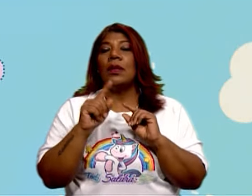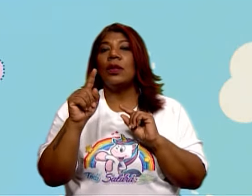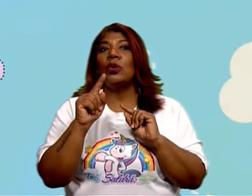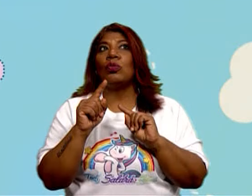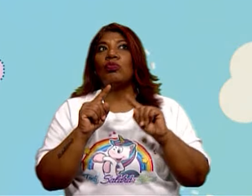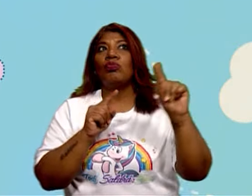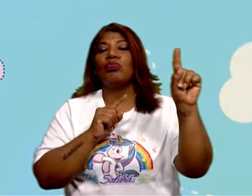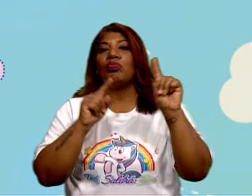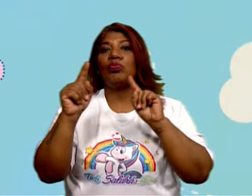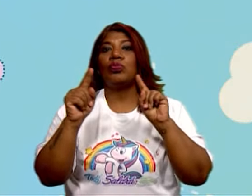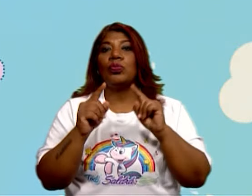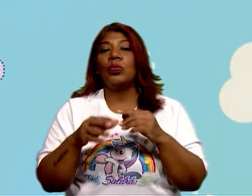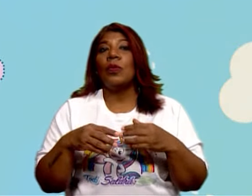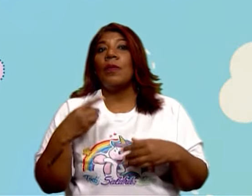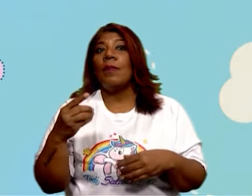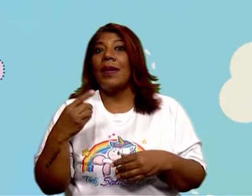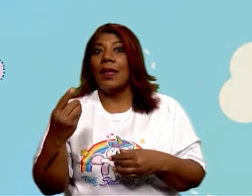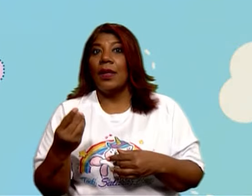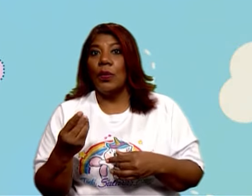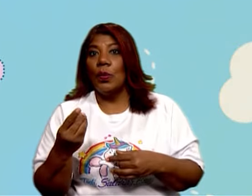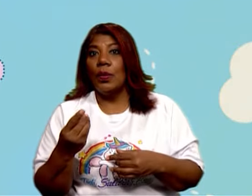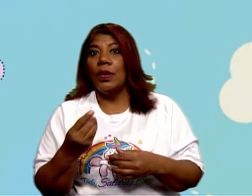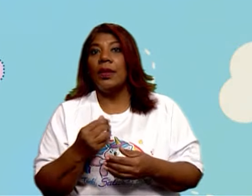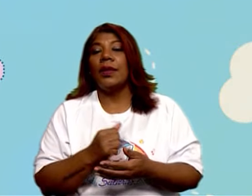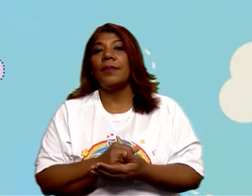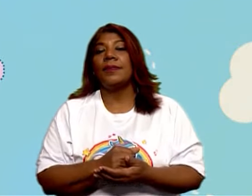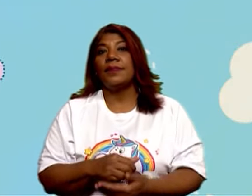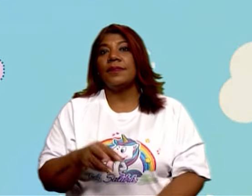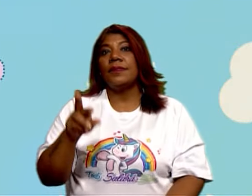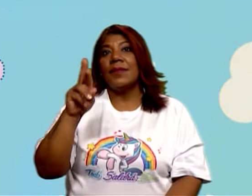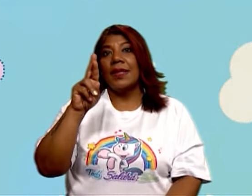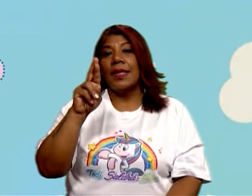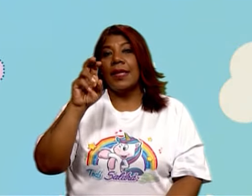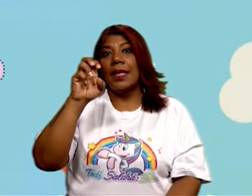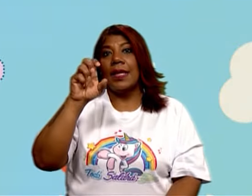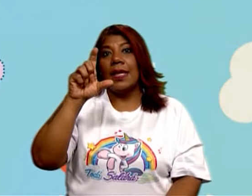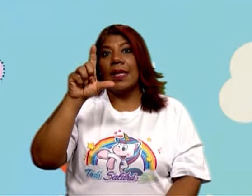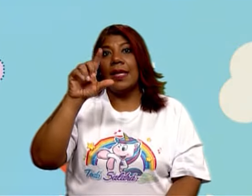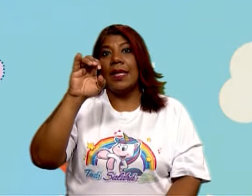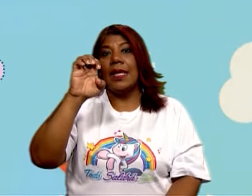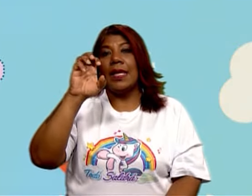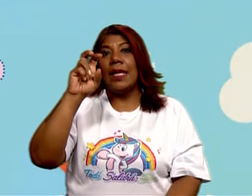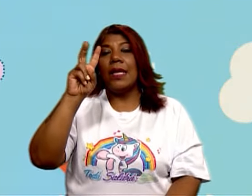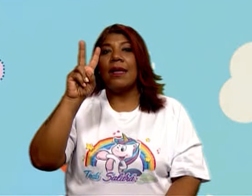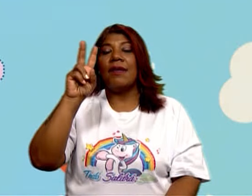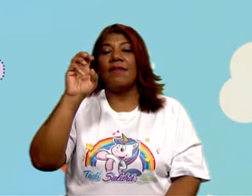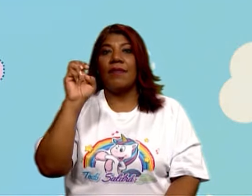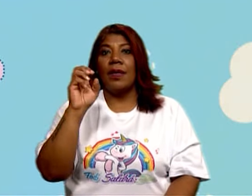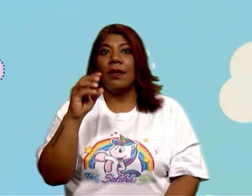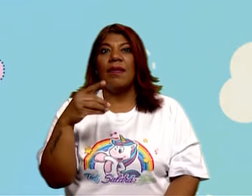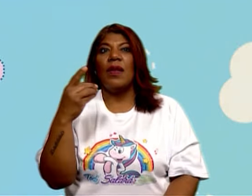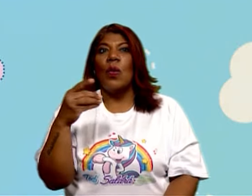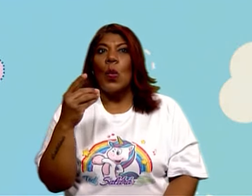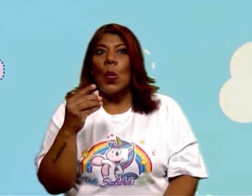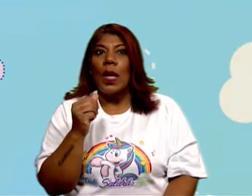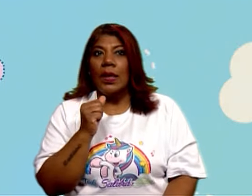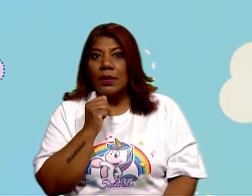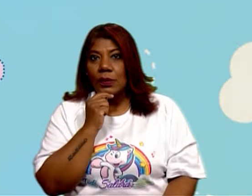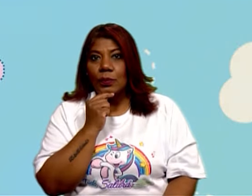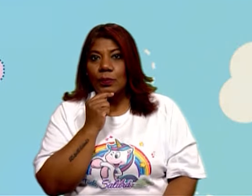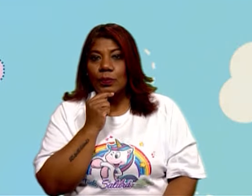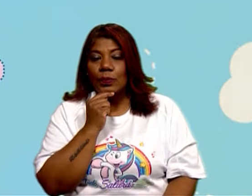la palabra que tiene relación. Por ejemplo, accidentes costeros, ¿Qué son los, cuáles eran los accidentes